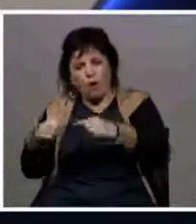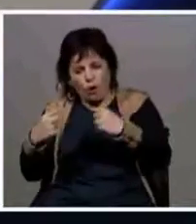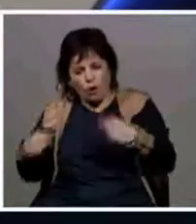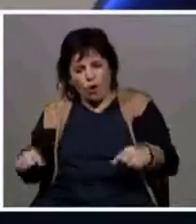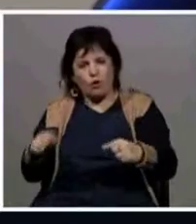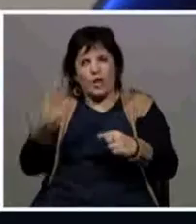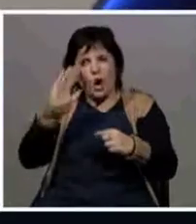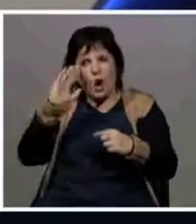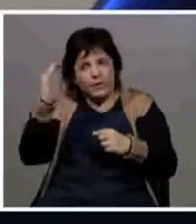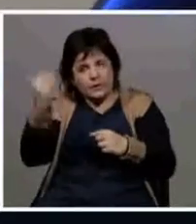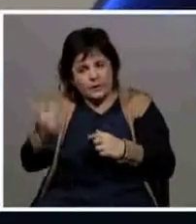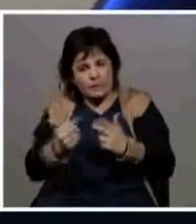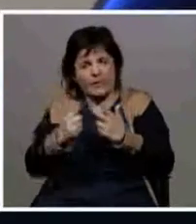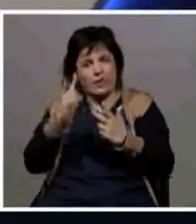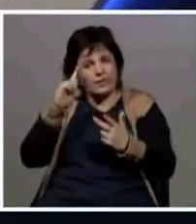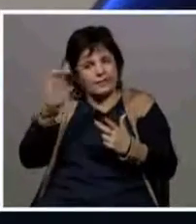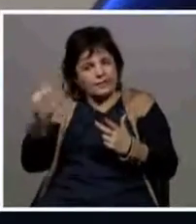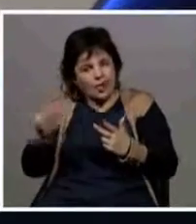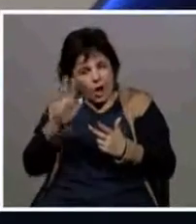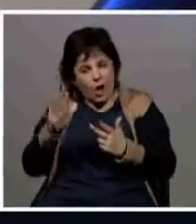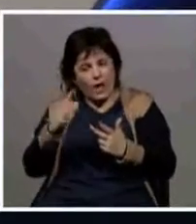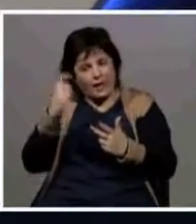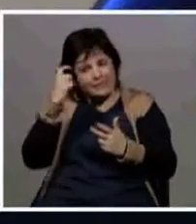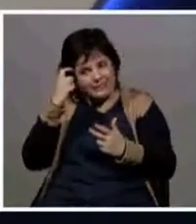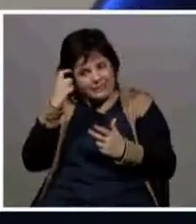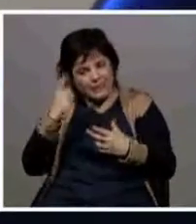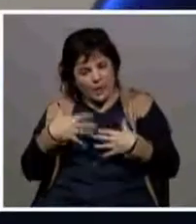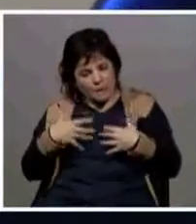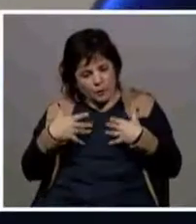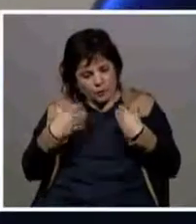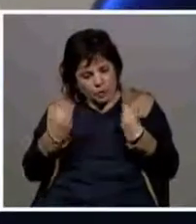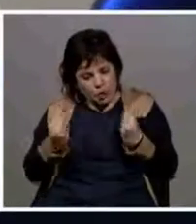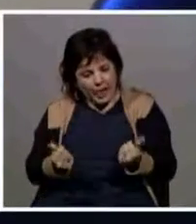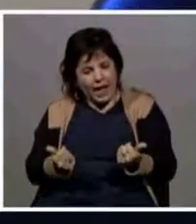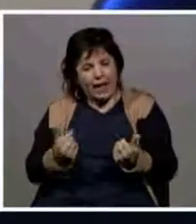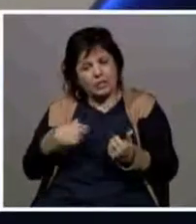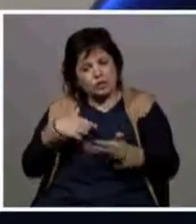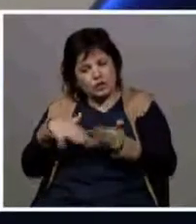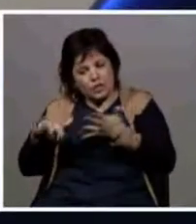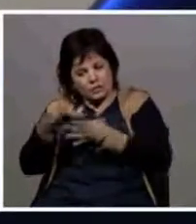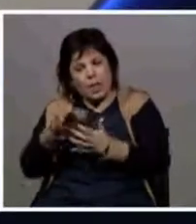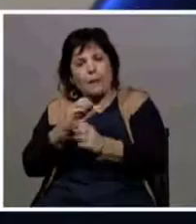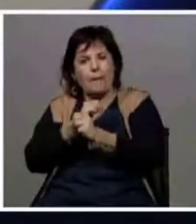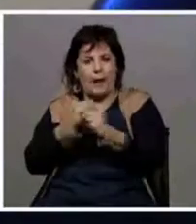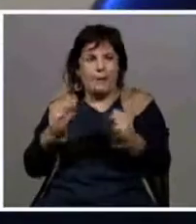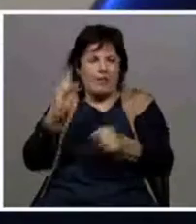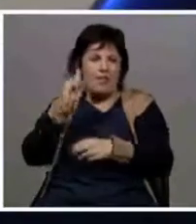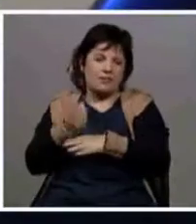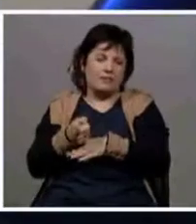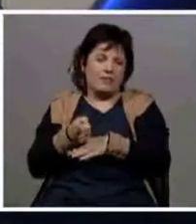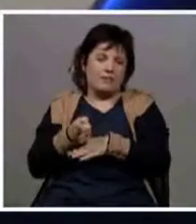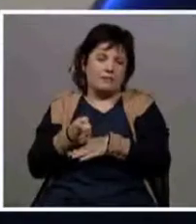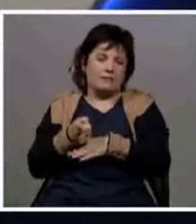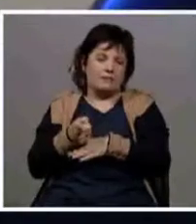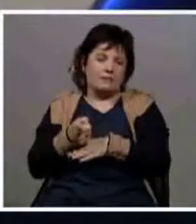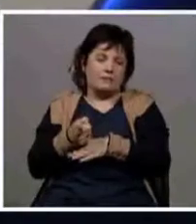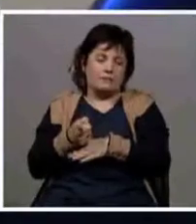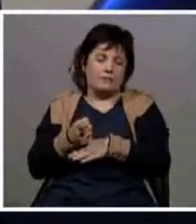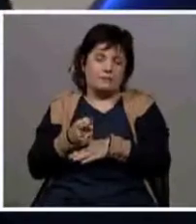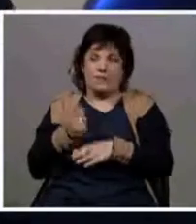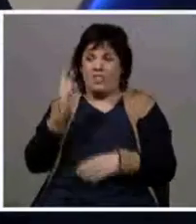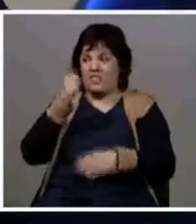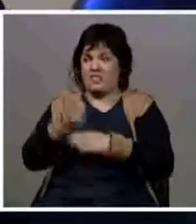cognitivas psicológicas psíquicas emocionales y sociales para poder tomar decisiones una